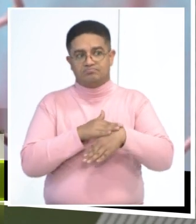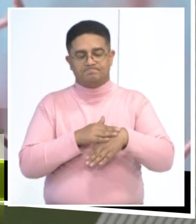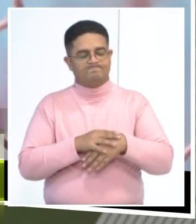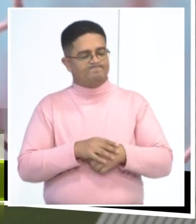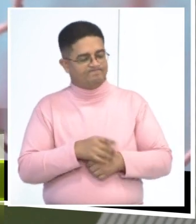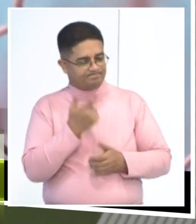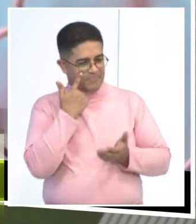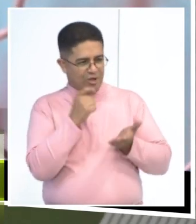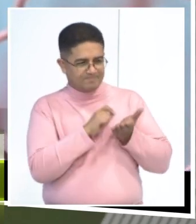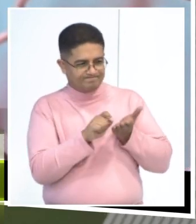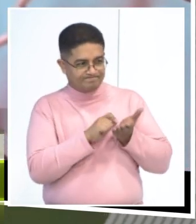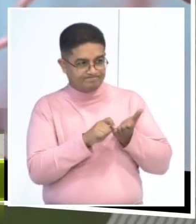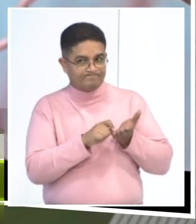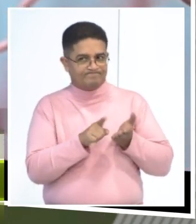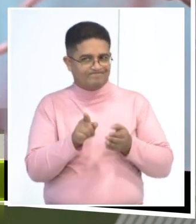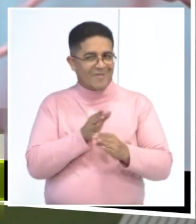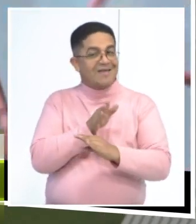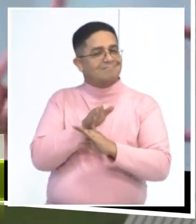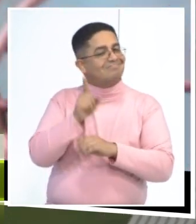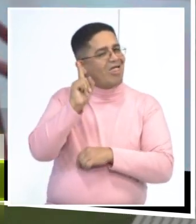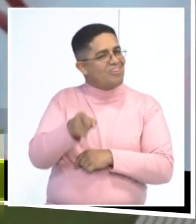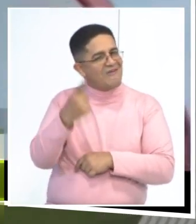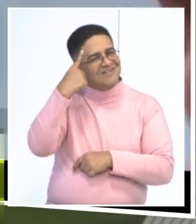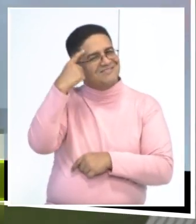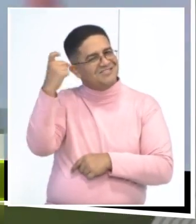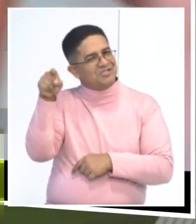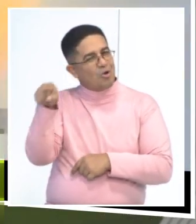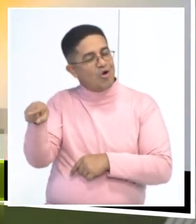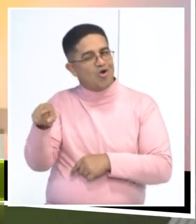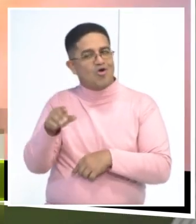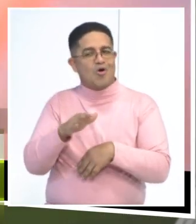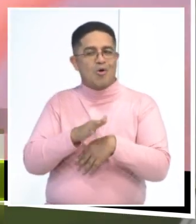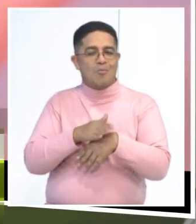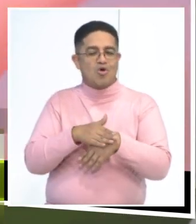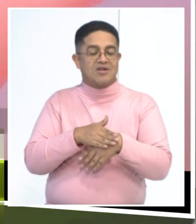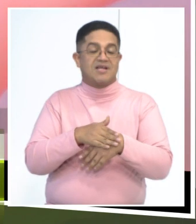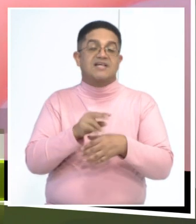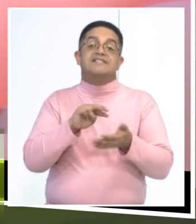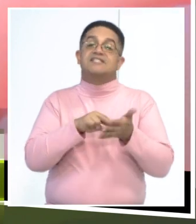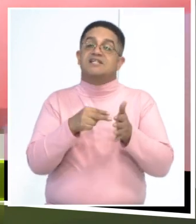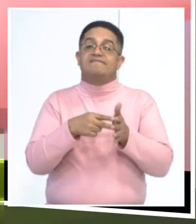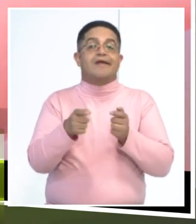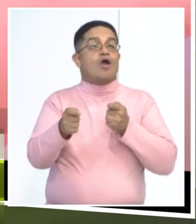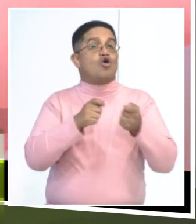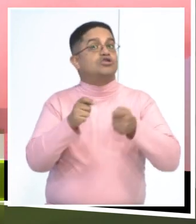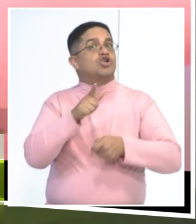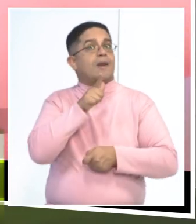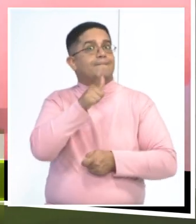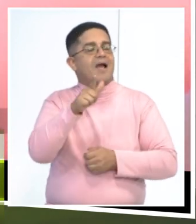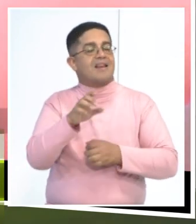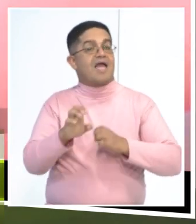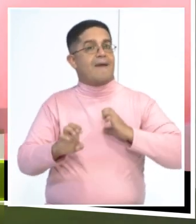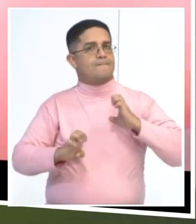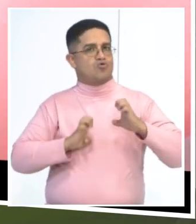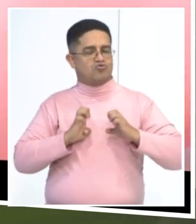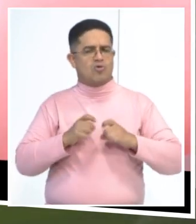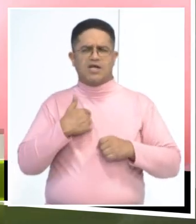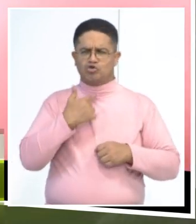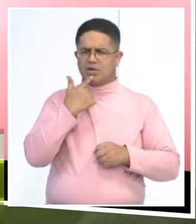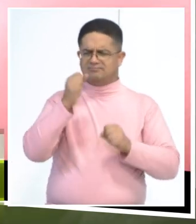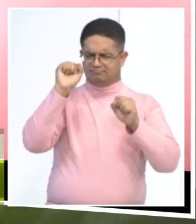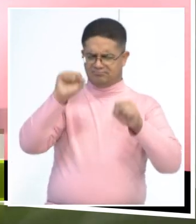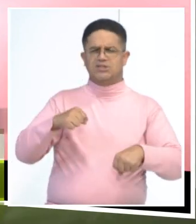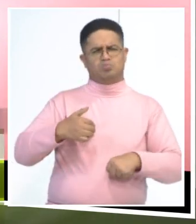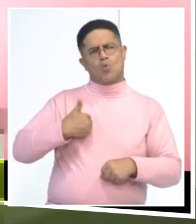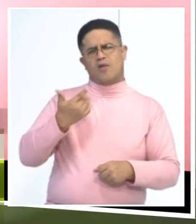remiten todos esos pacientes al psiquiatra, porque lo que no estamos manejando son nuestras emociones y queremos decir, no, yo sí puedo o